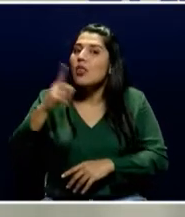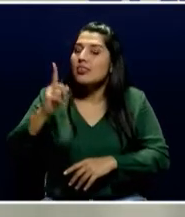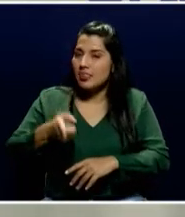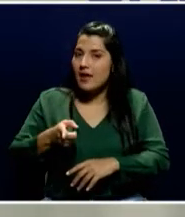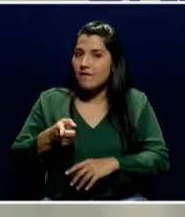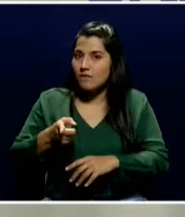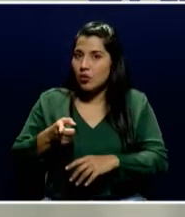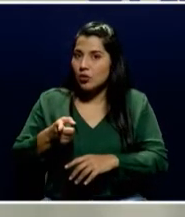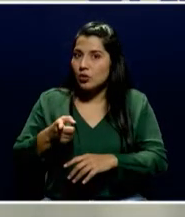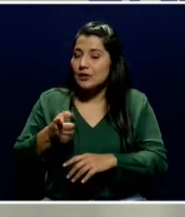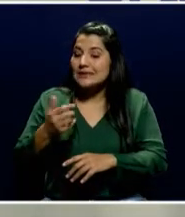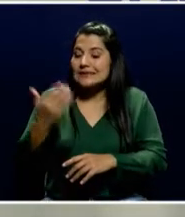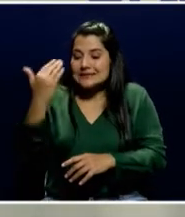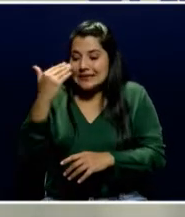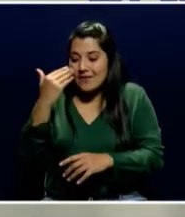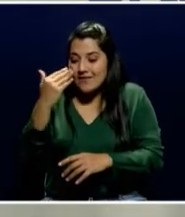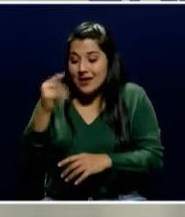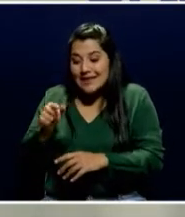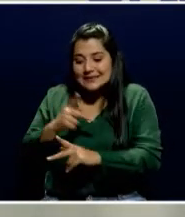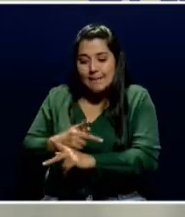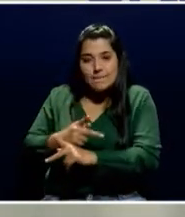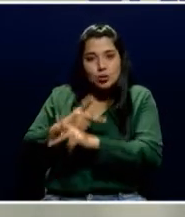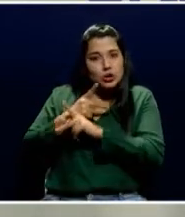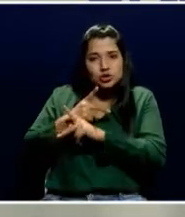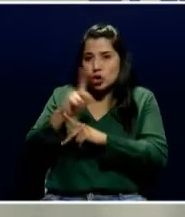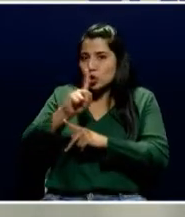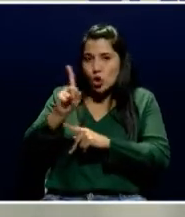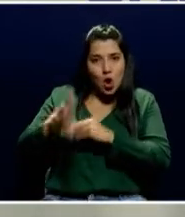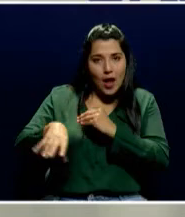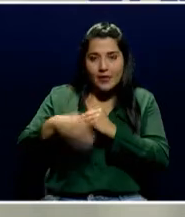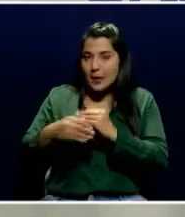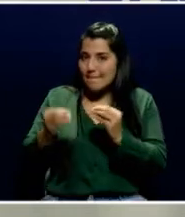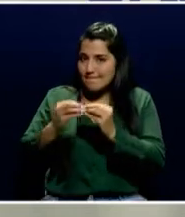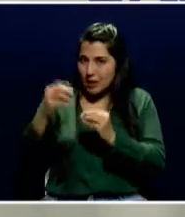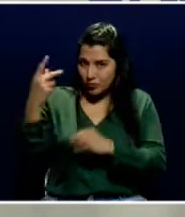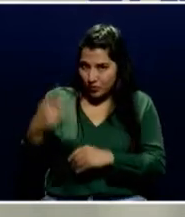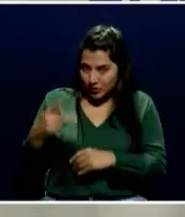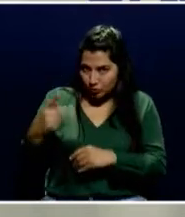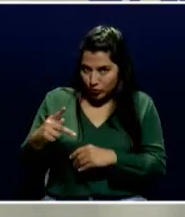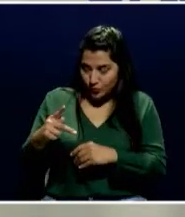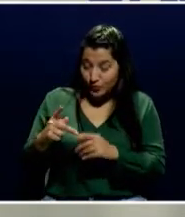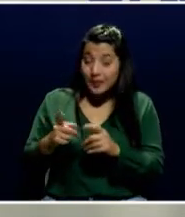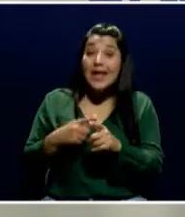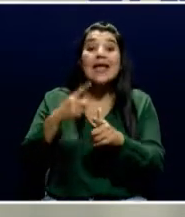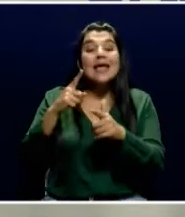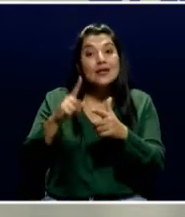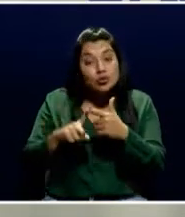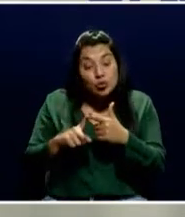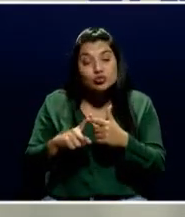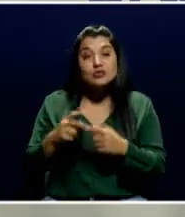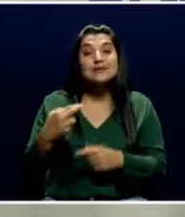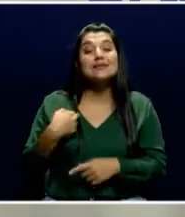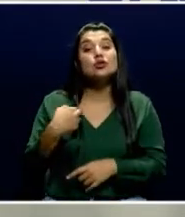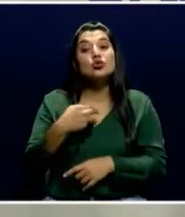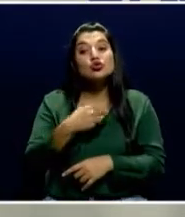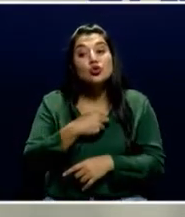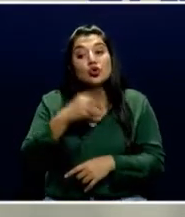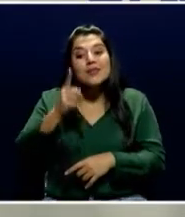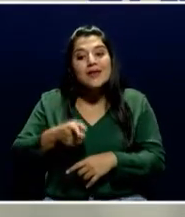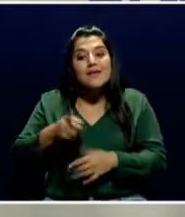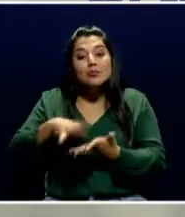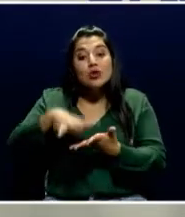protección no me generen riesgos adicionales. Entonces, en esa dimensión es que tenemos que hacer el